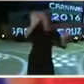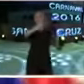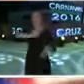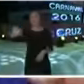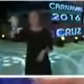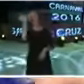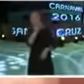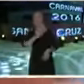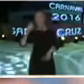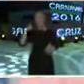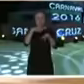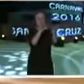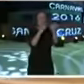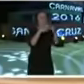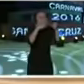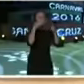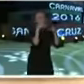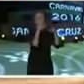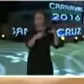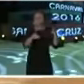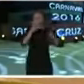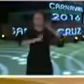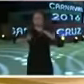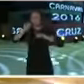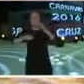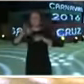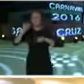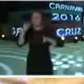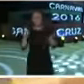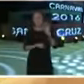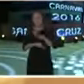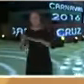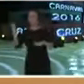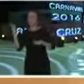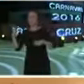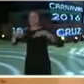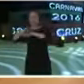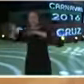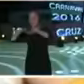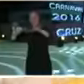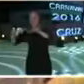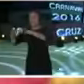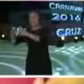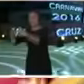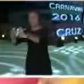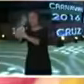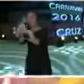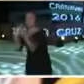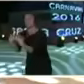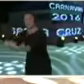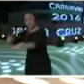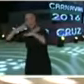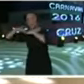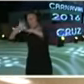Con la Perusa tengo que no vea, que me baño en la playa y baja la marea. No te exagero,